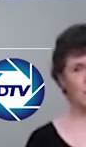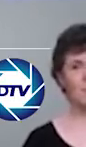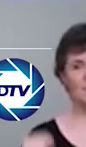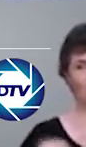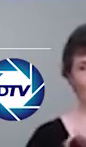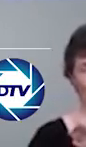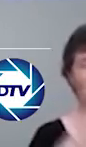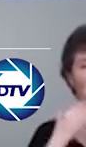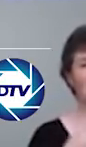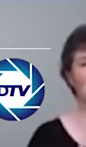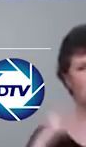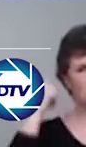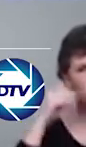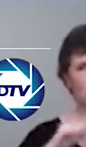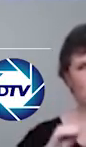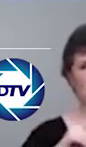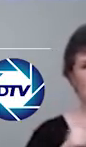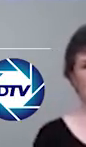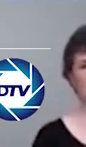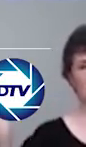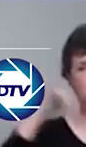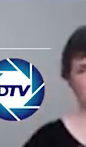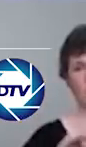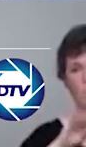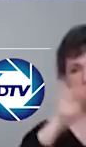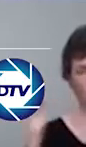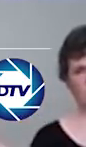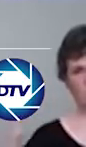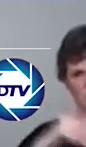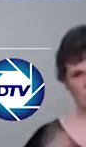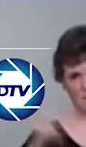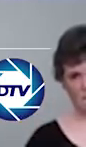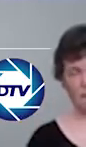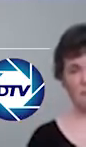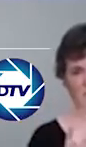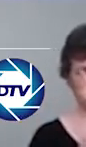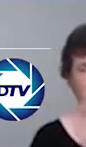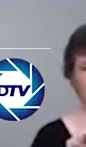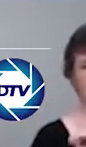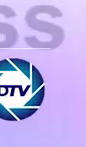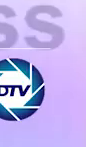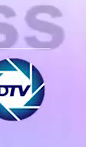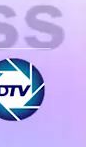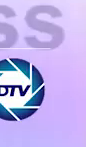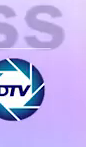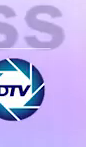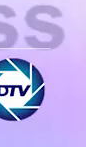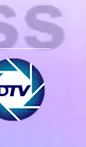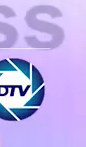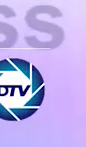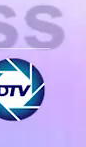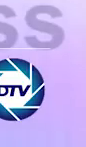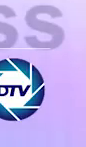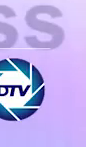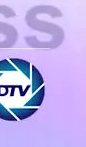fiesta en downing street en pleno confinamiento y muy probablemente vaya a caer en aplicación sin excepción los